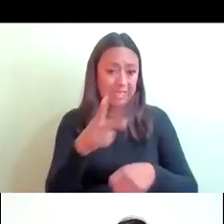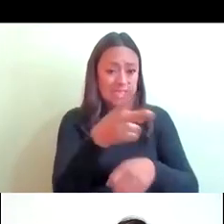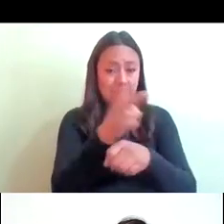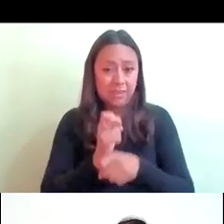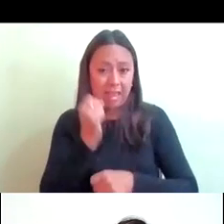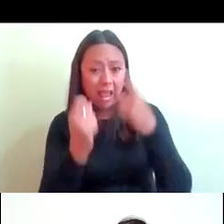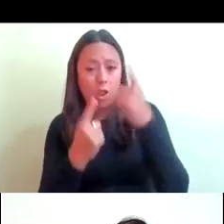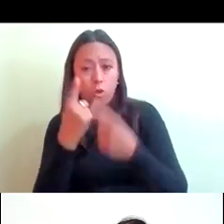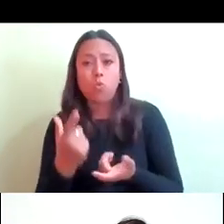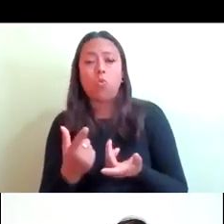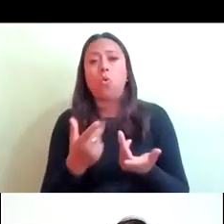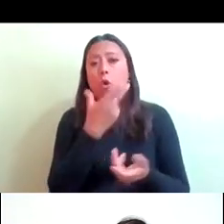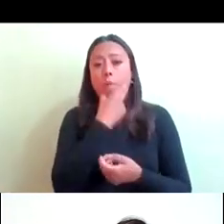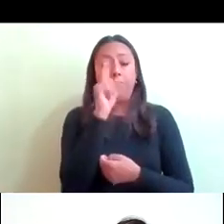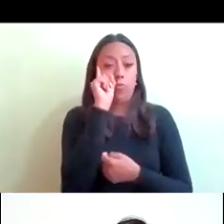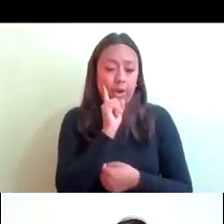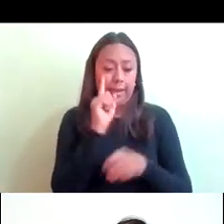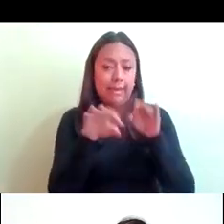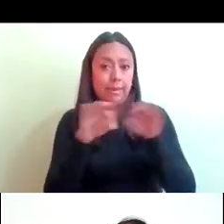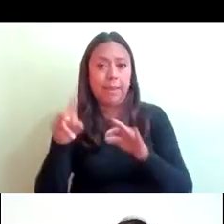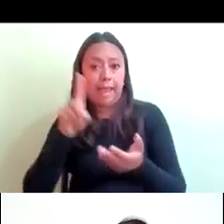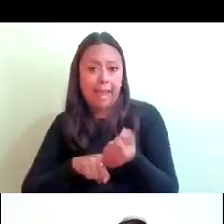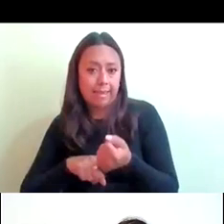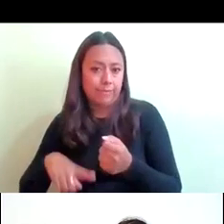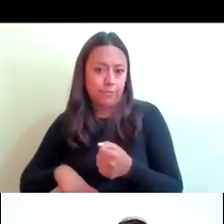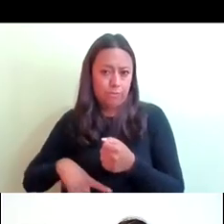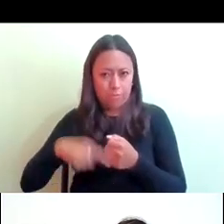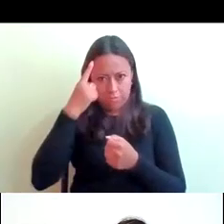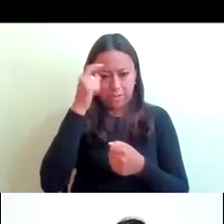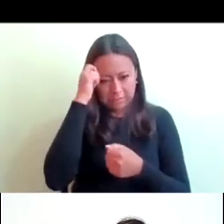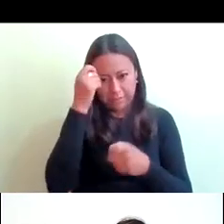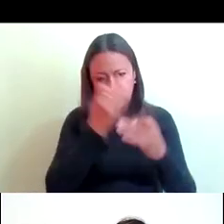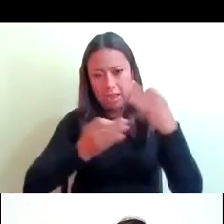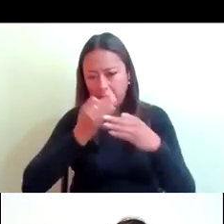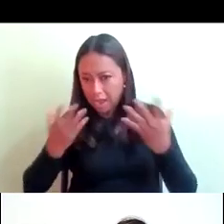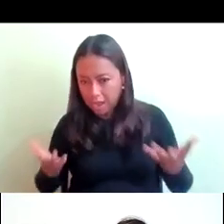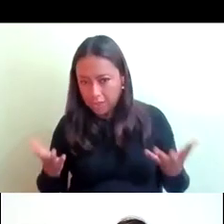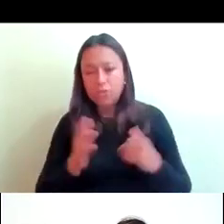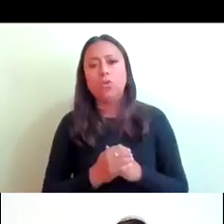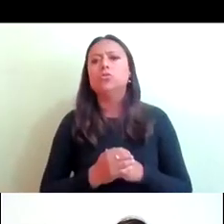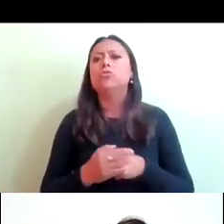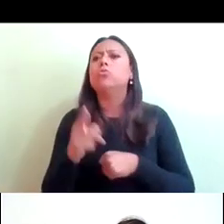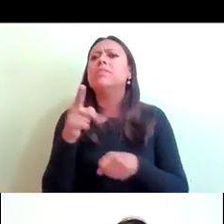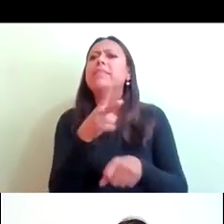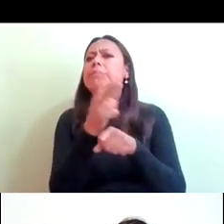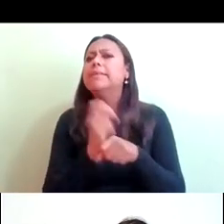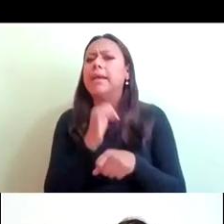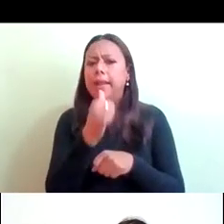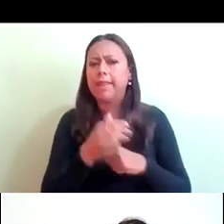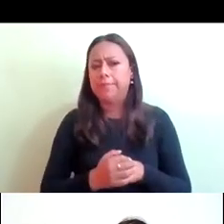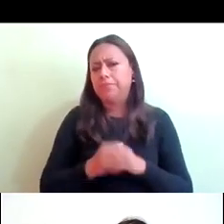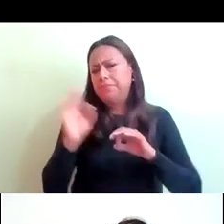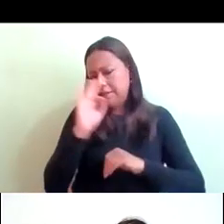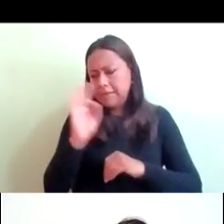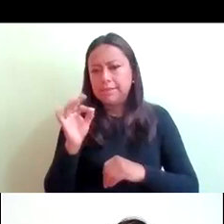el Congreso y la opinión pública? Quizá la inquietud del diputado Gaviño iba en ese sentido por falta de información.